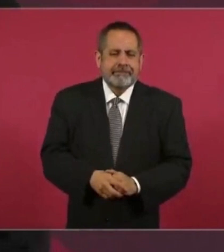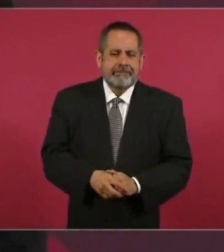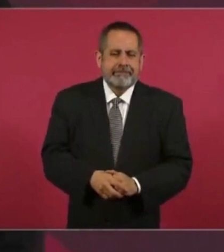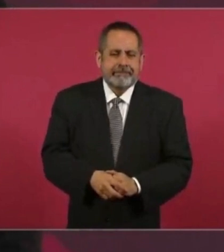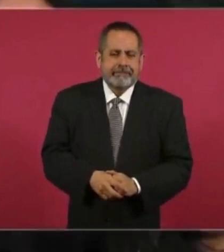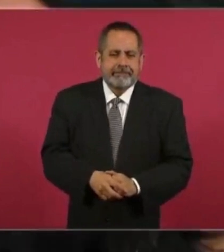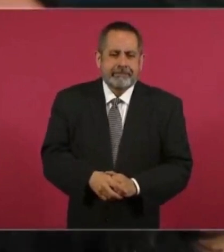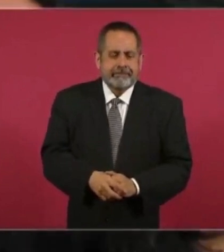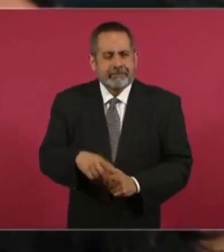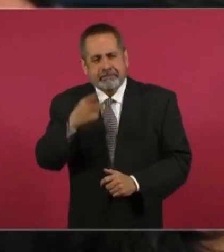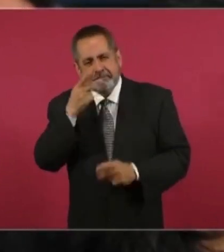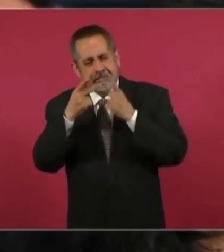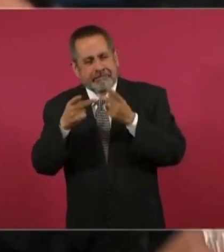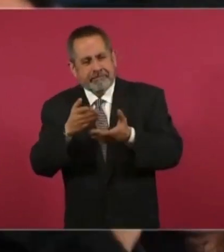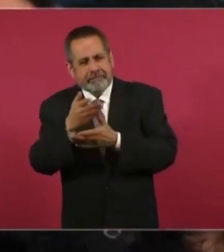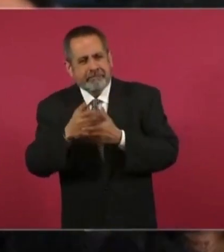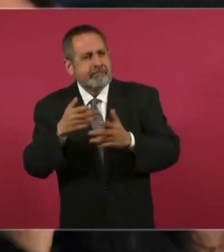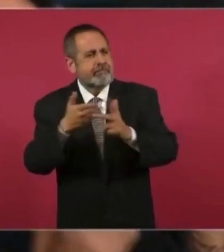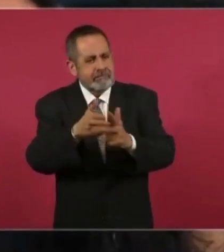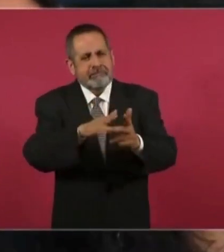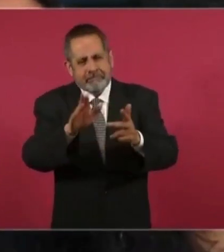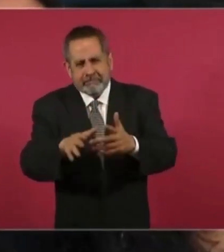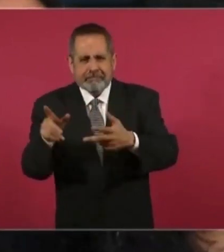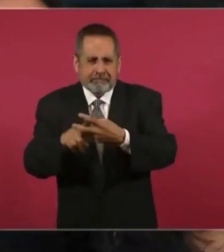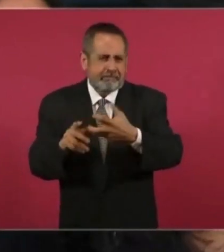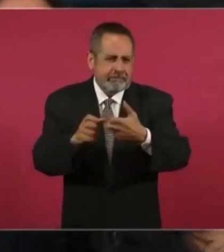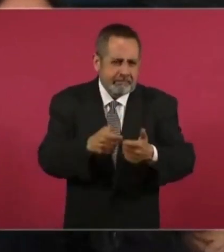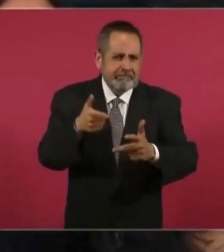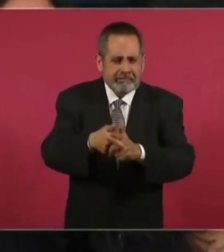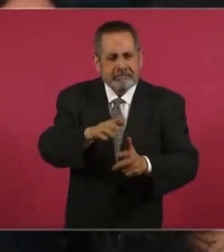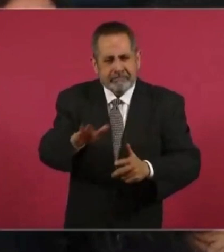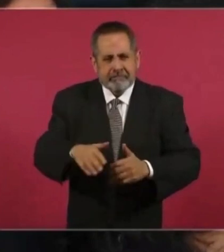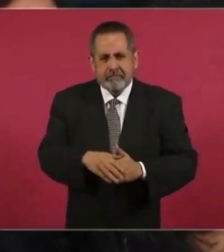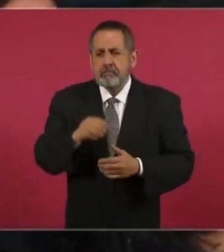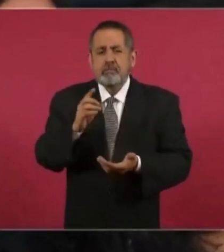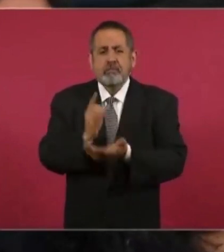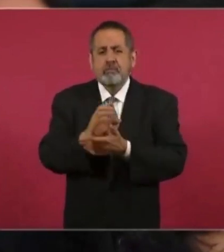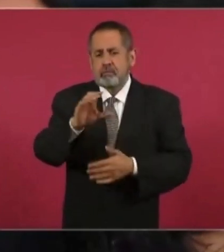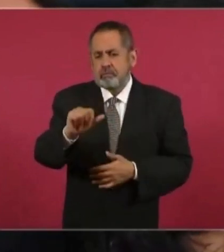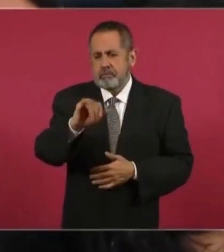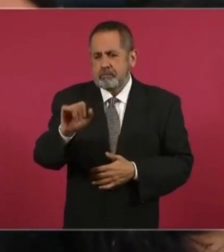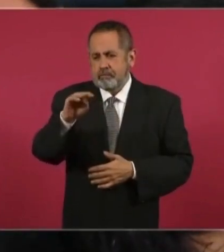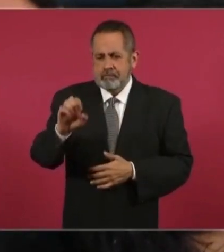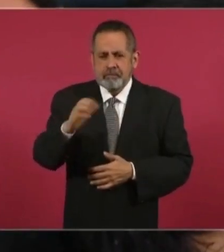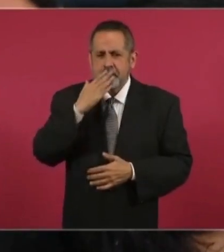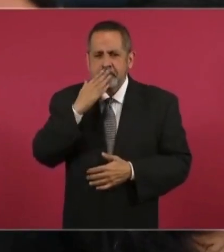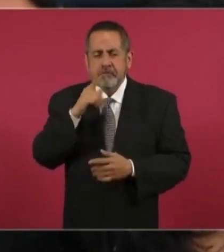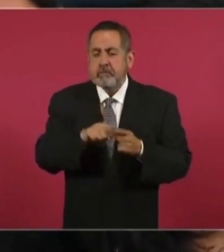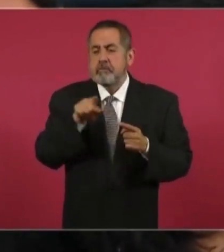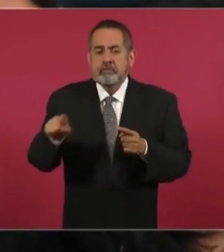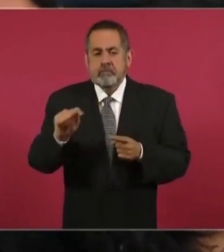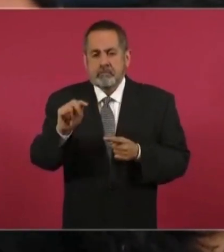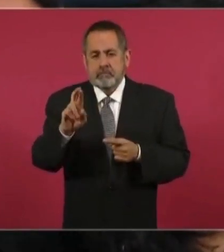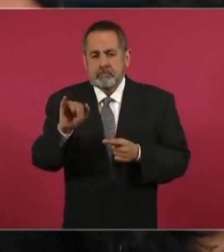nunca. Ejecutados, levantados, sí, sí. Asesinados. Además de Cajeme, ya no solo es Cajeme, Sonora, presidente. Sí. Ya se fueron a